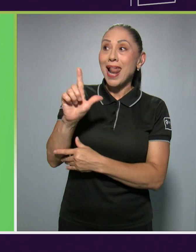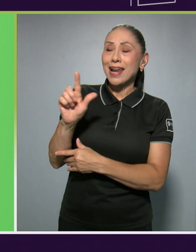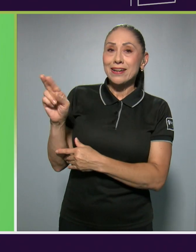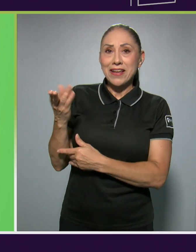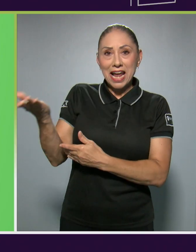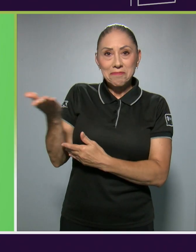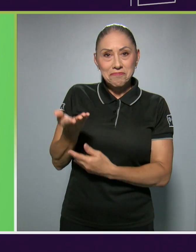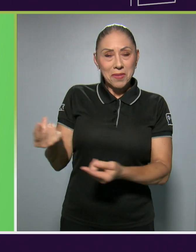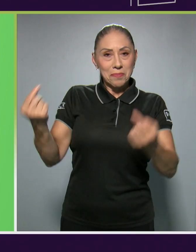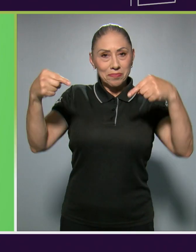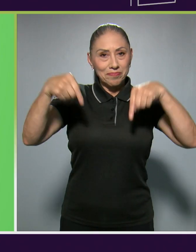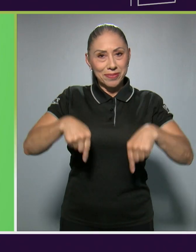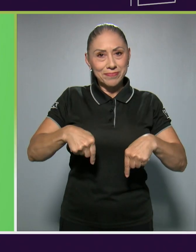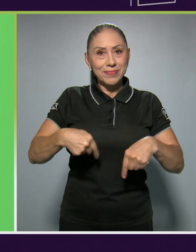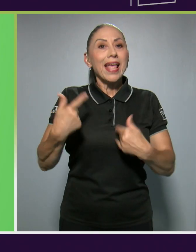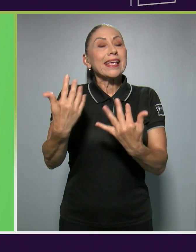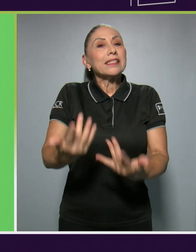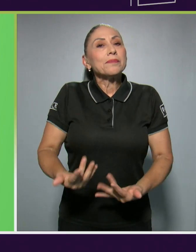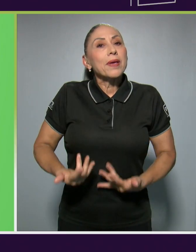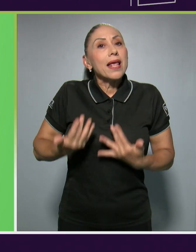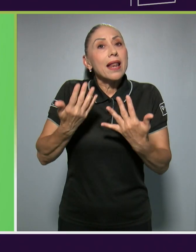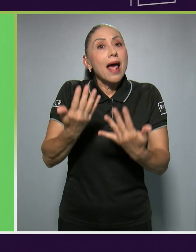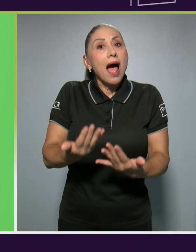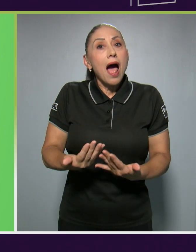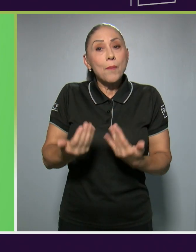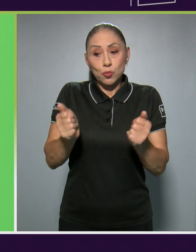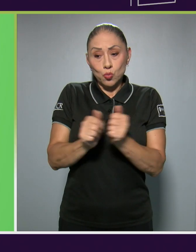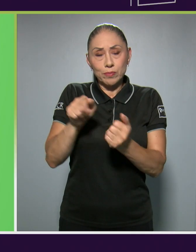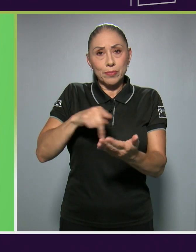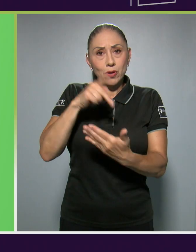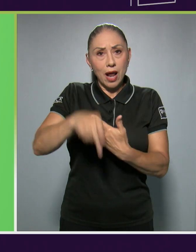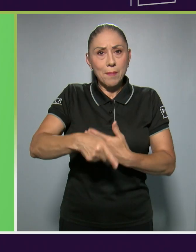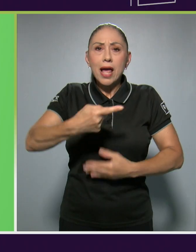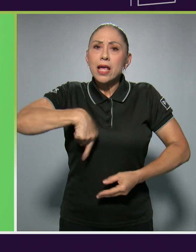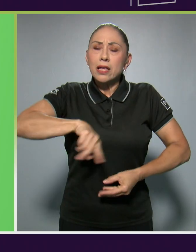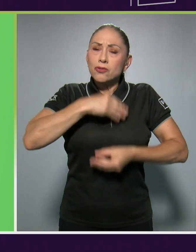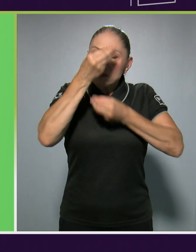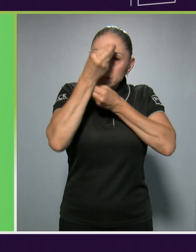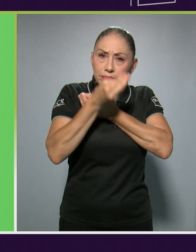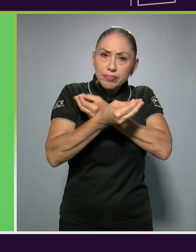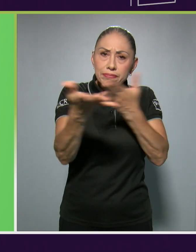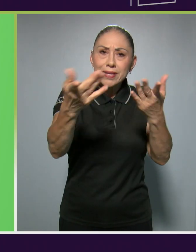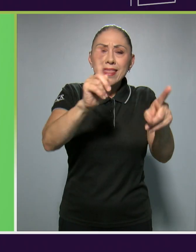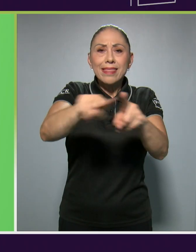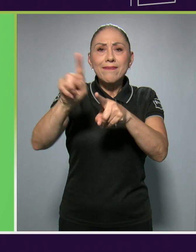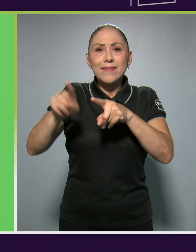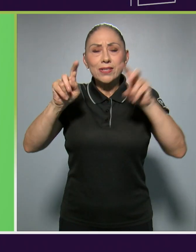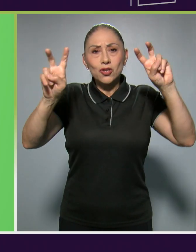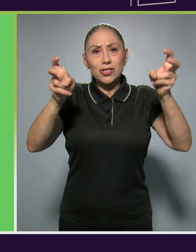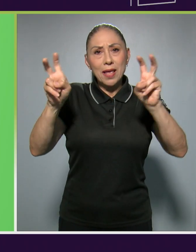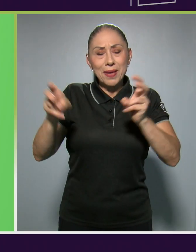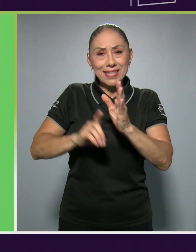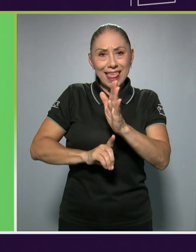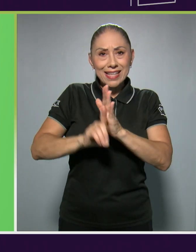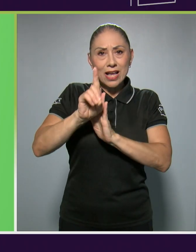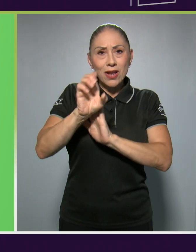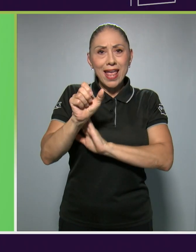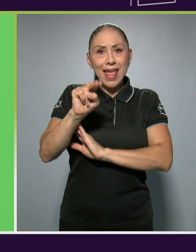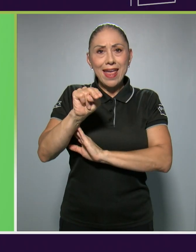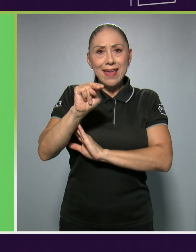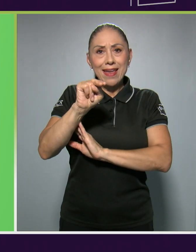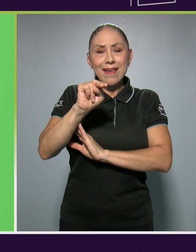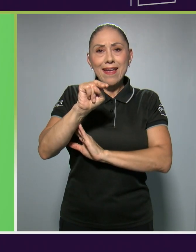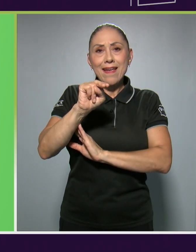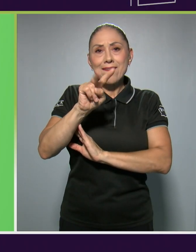hayan acompañado y esperamos mediante el programa dar difusión a los diversos temas que desarrollan en Envejecer basados